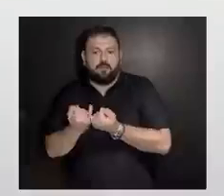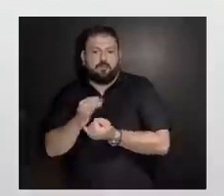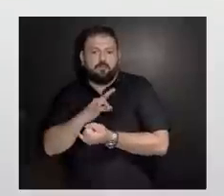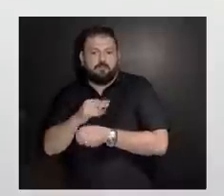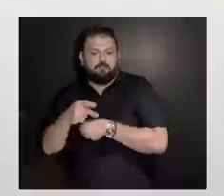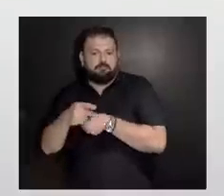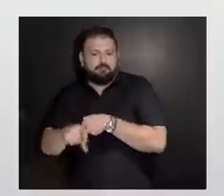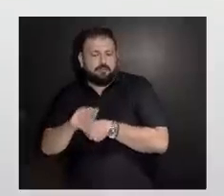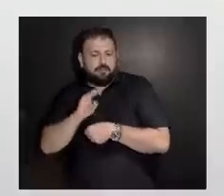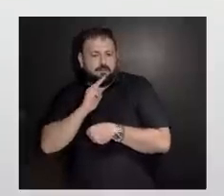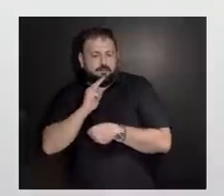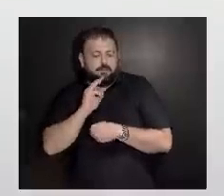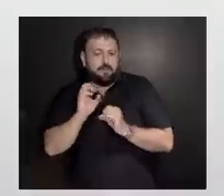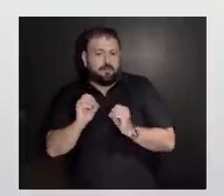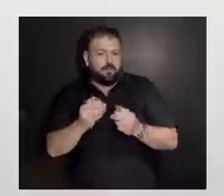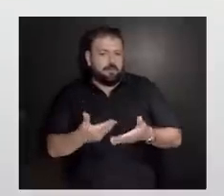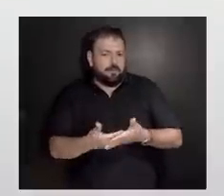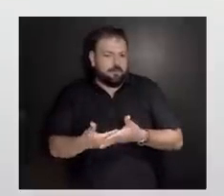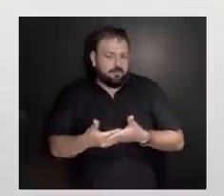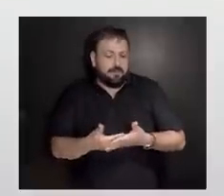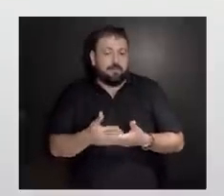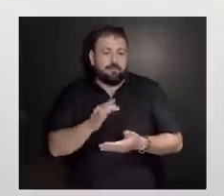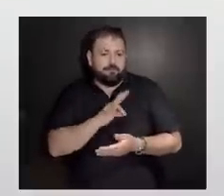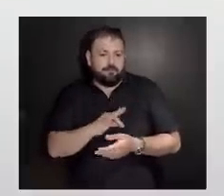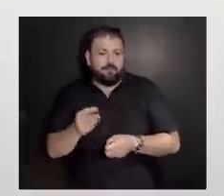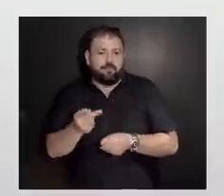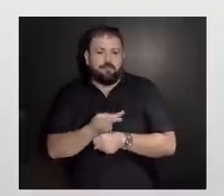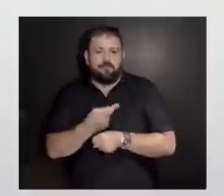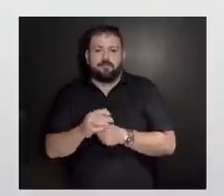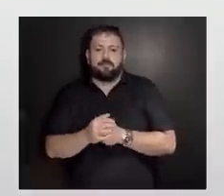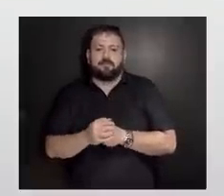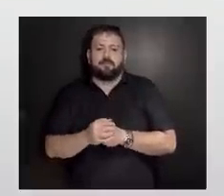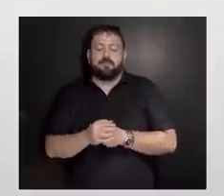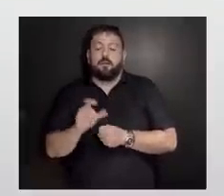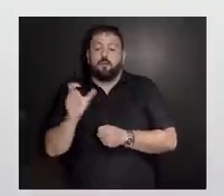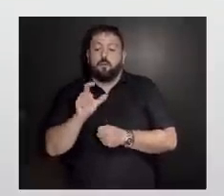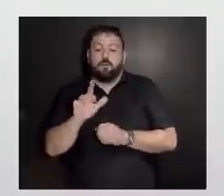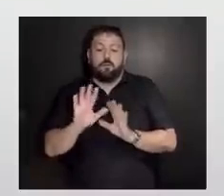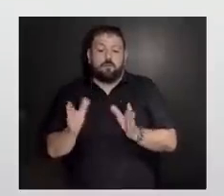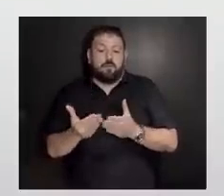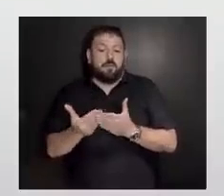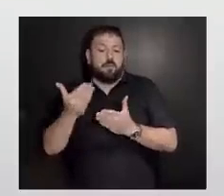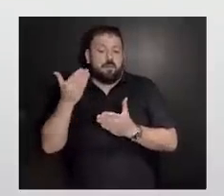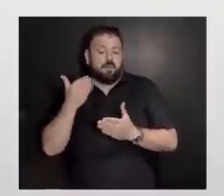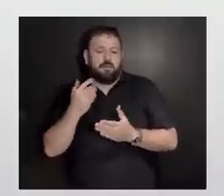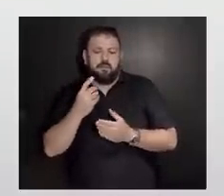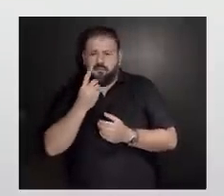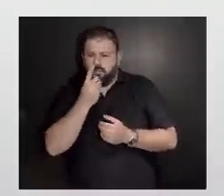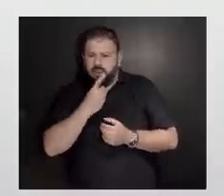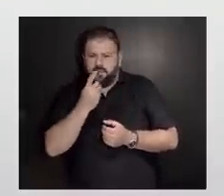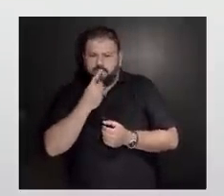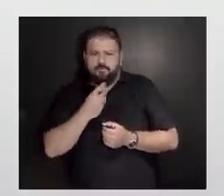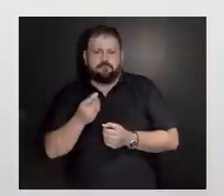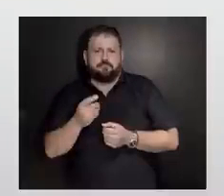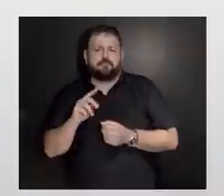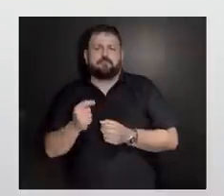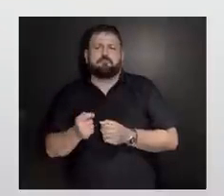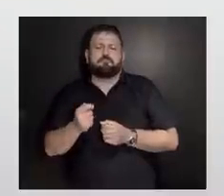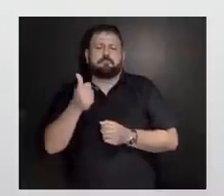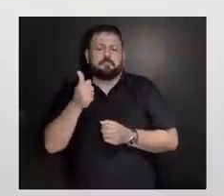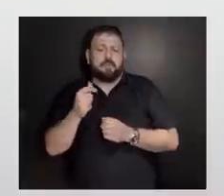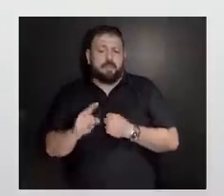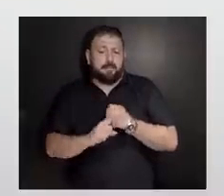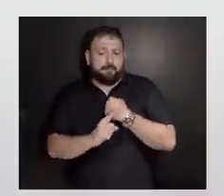bebé. También puede ser que si ya tuviste diabetes gestacional, en un primer